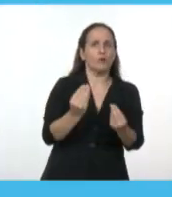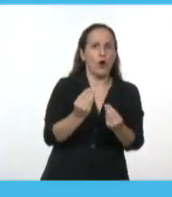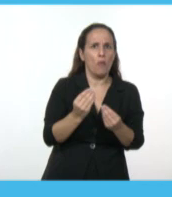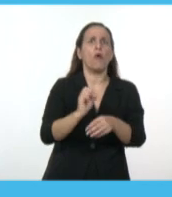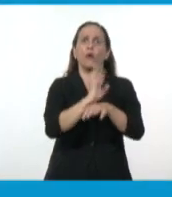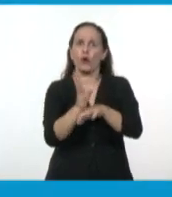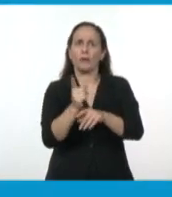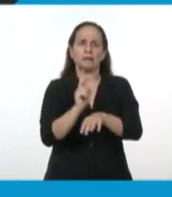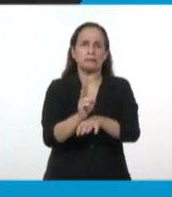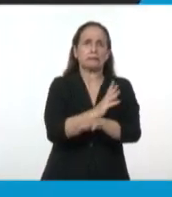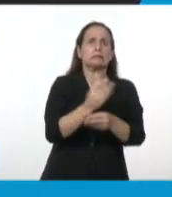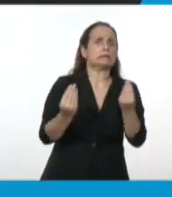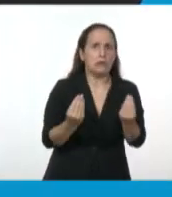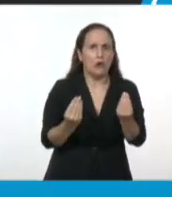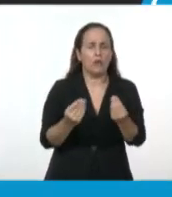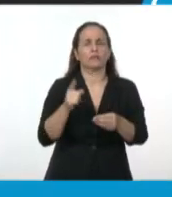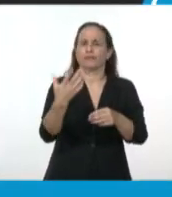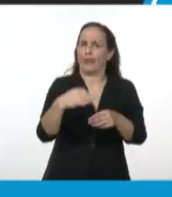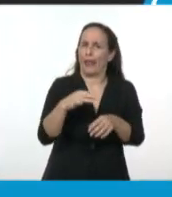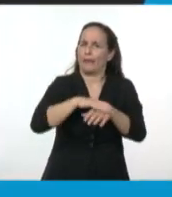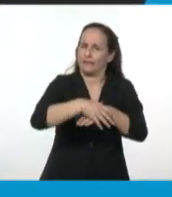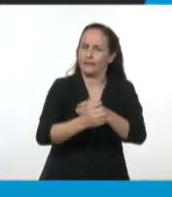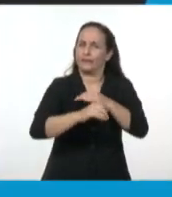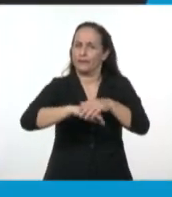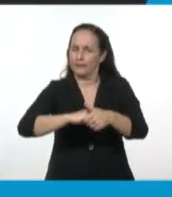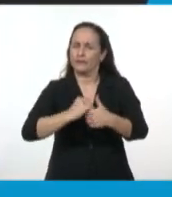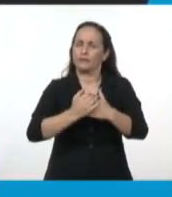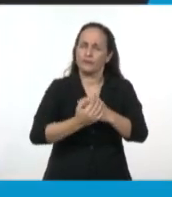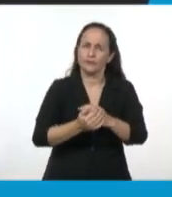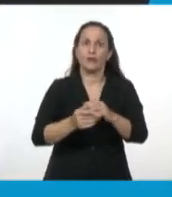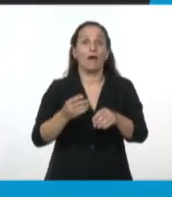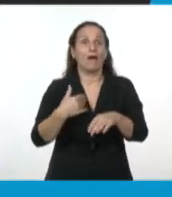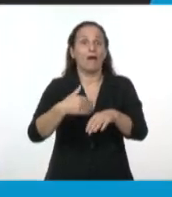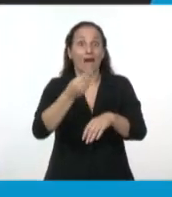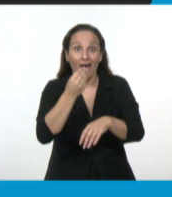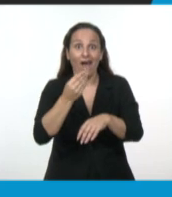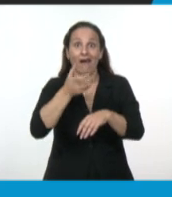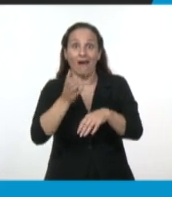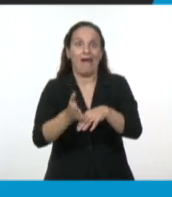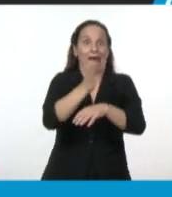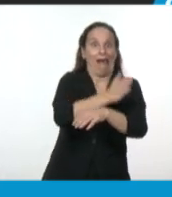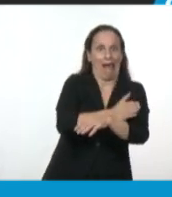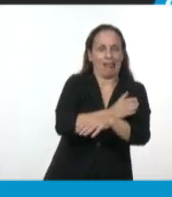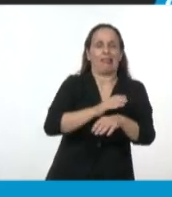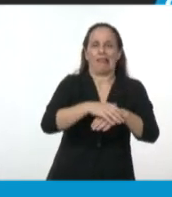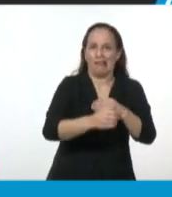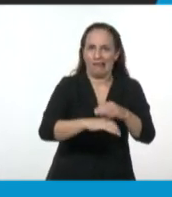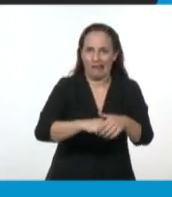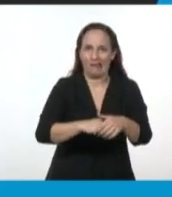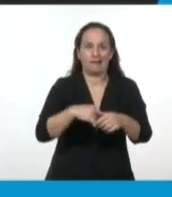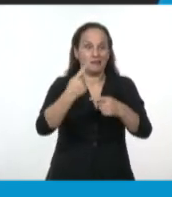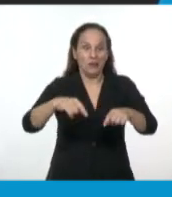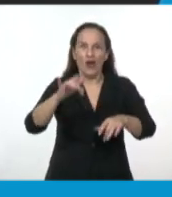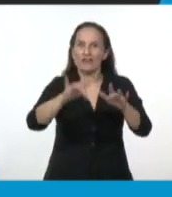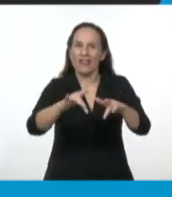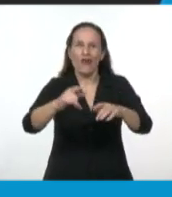coronavirus? Lavarse las manos frecuentemente, sobre todo antes de ingerir alimentos y bebidas y luego del contacto con superficies